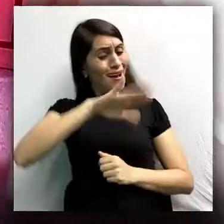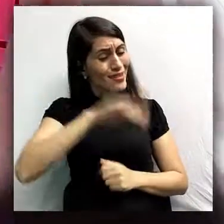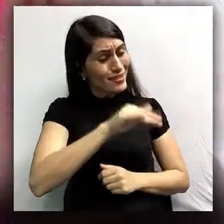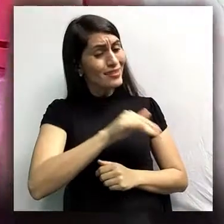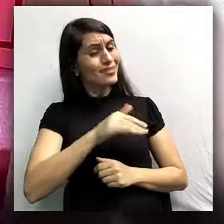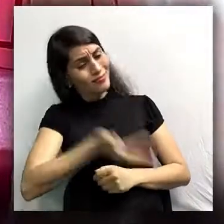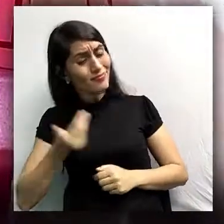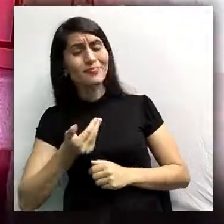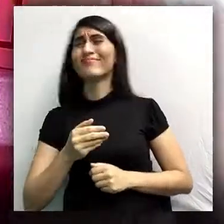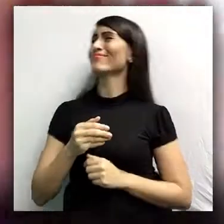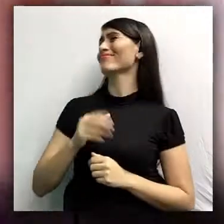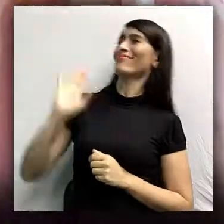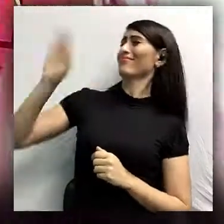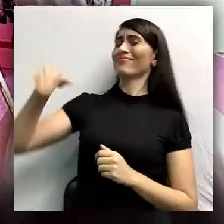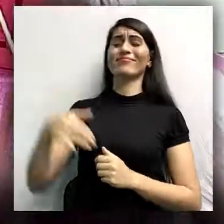¡Carlota!